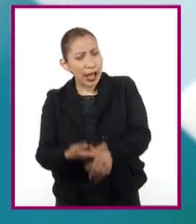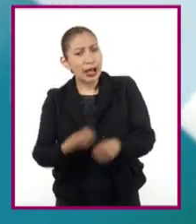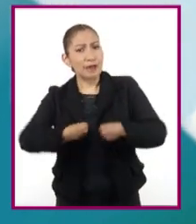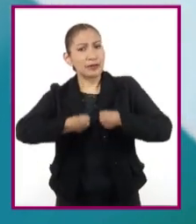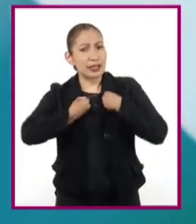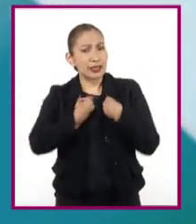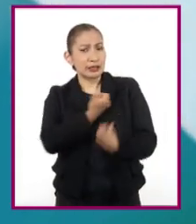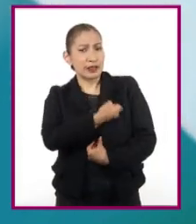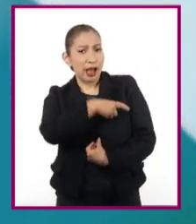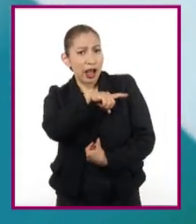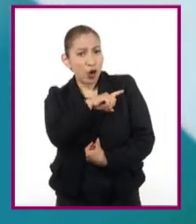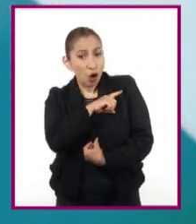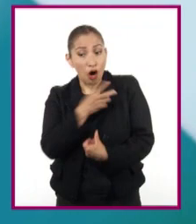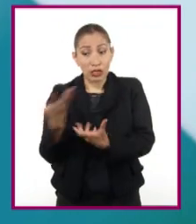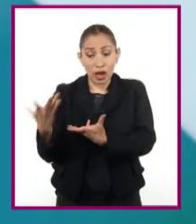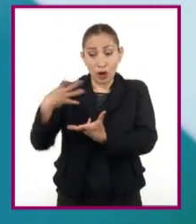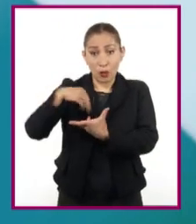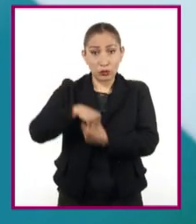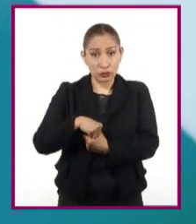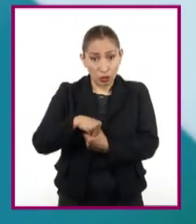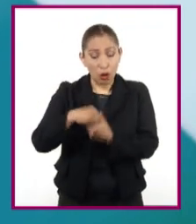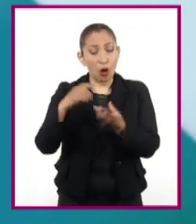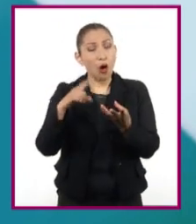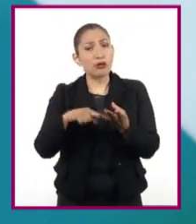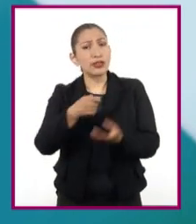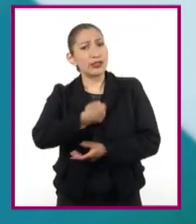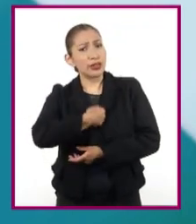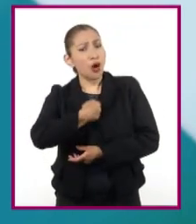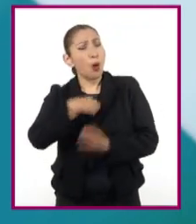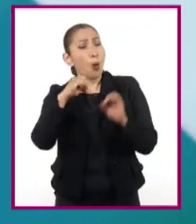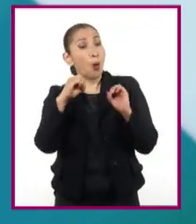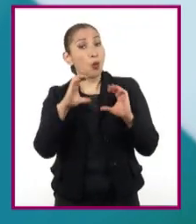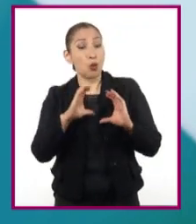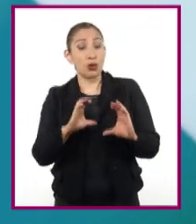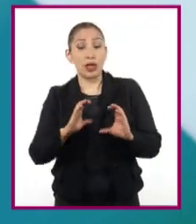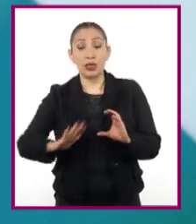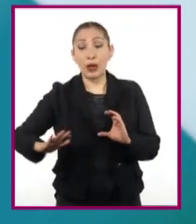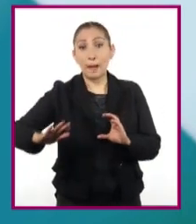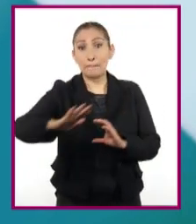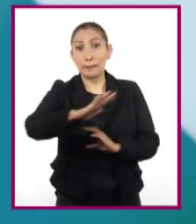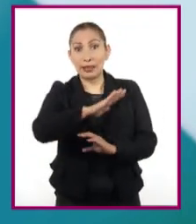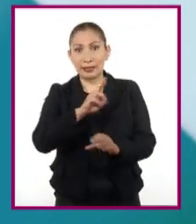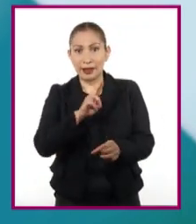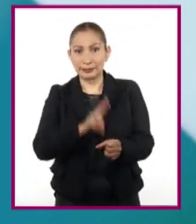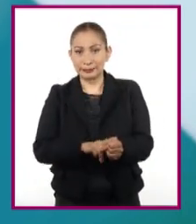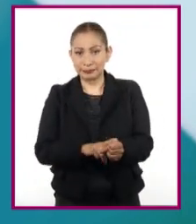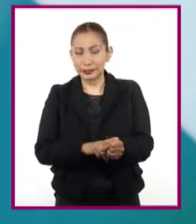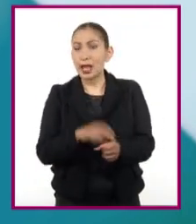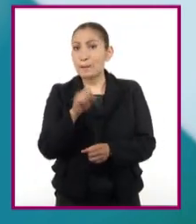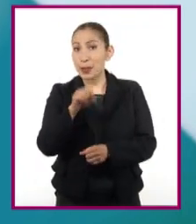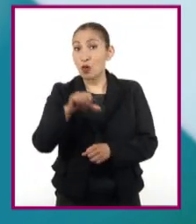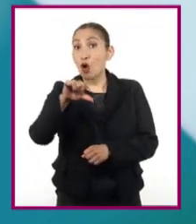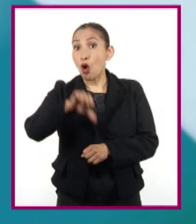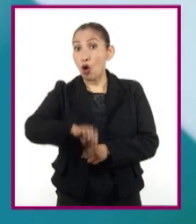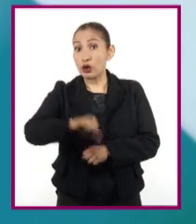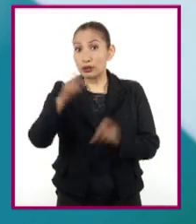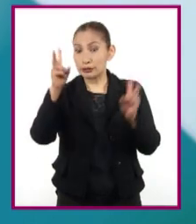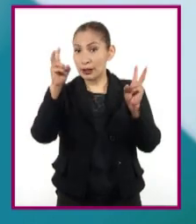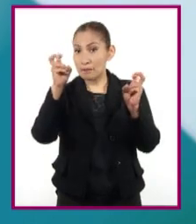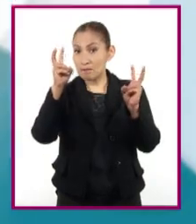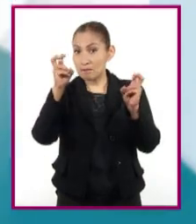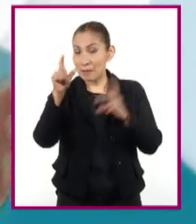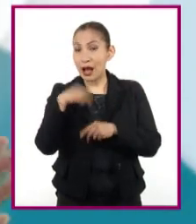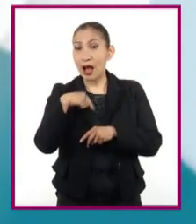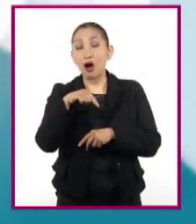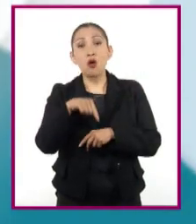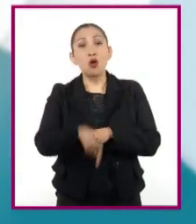vida saludable, la inclusión, la identidad o el cuidado del entorno natural, del cual vamos a hablar en esta